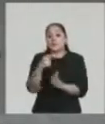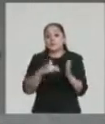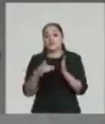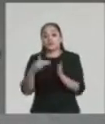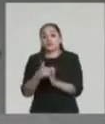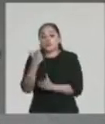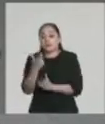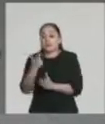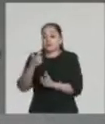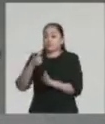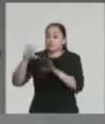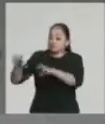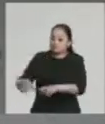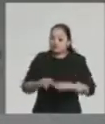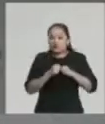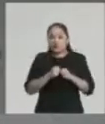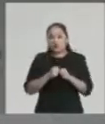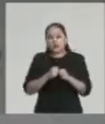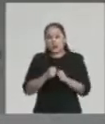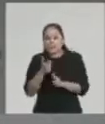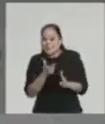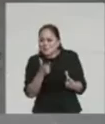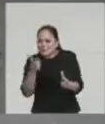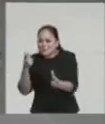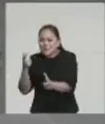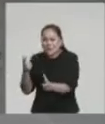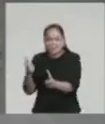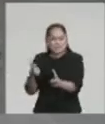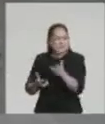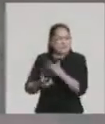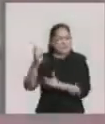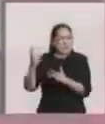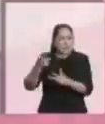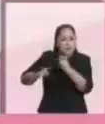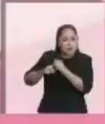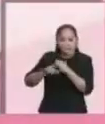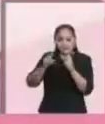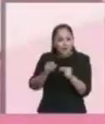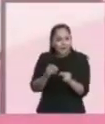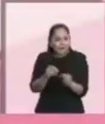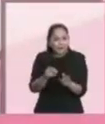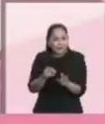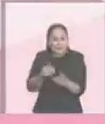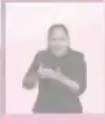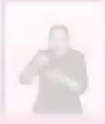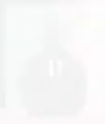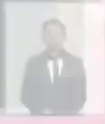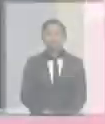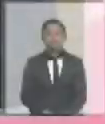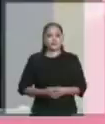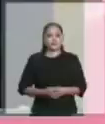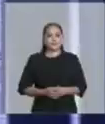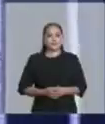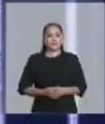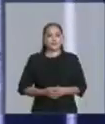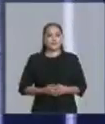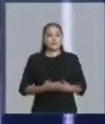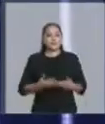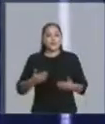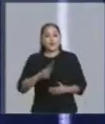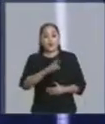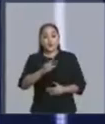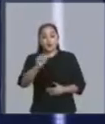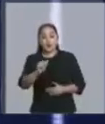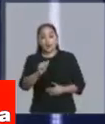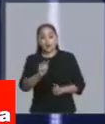a quienes denunció y que ahora son parte de su partido, de Morena. Inteligencia previa. Gracias. Ahí les va otro